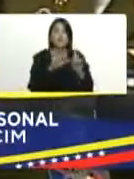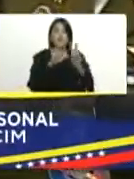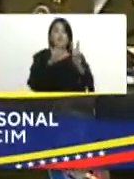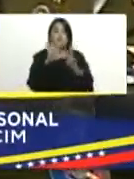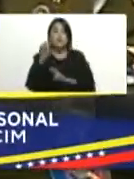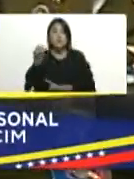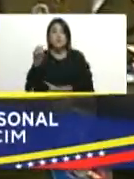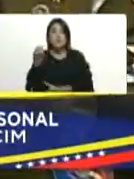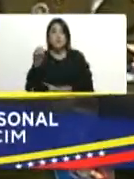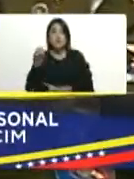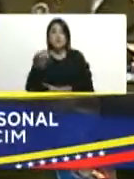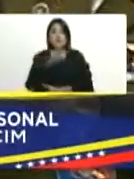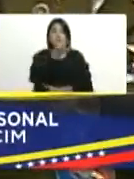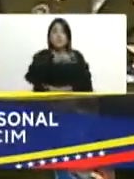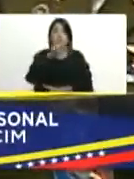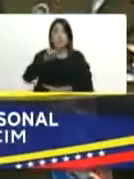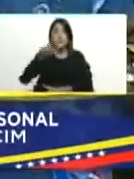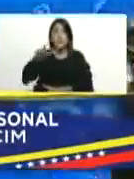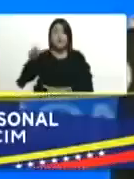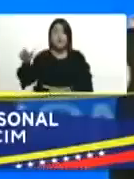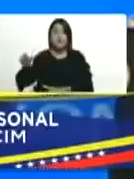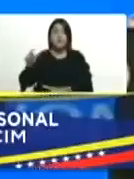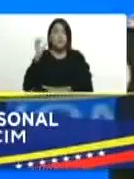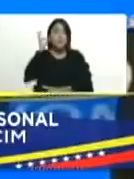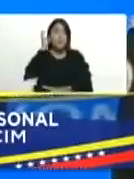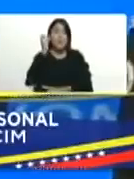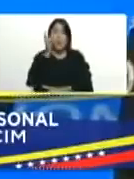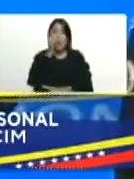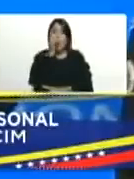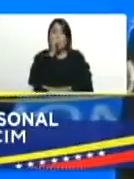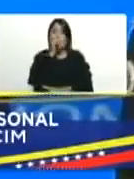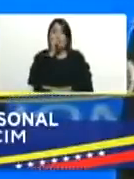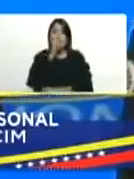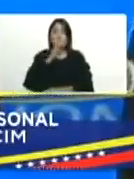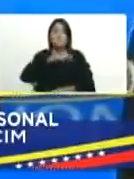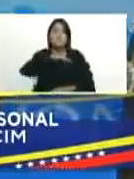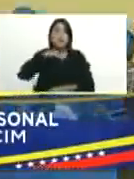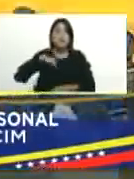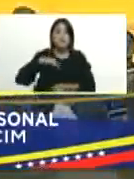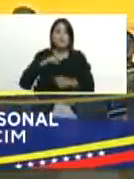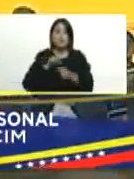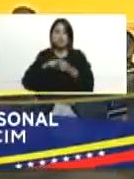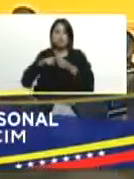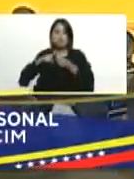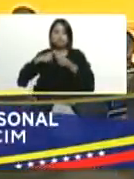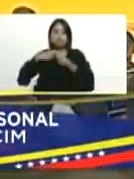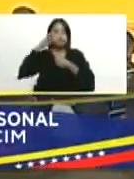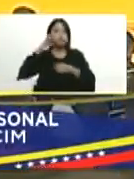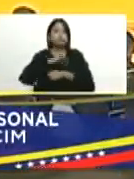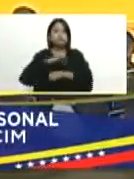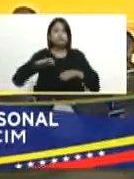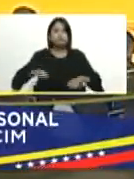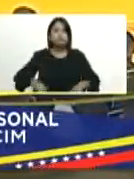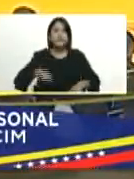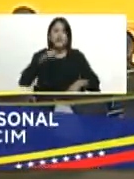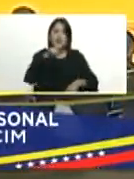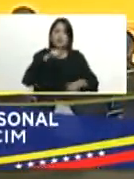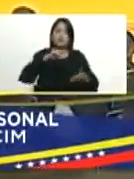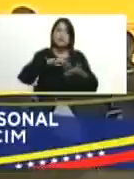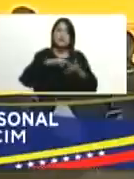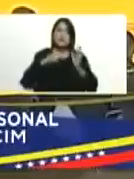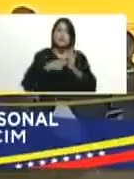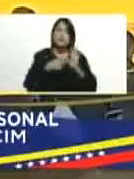12.670 hombres y mujeres de la Fuerza Armada Nacional Bolivariana, lo cual demuestra